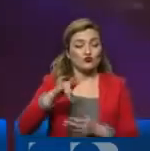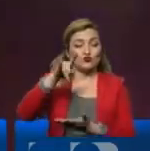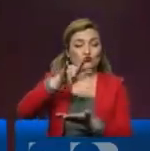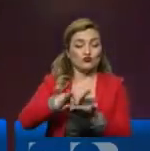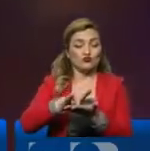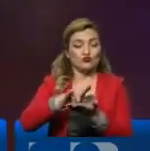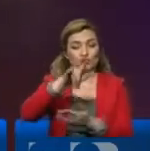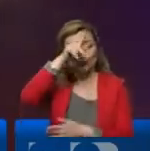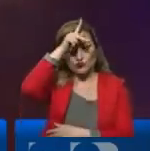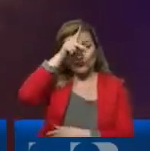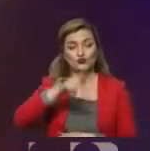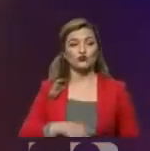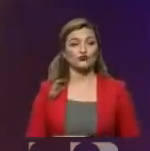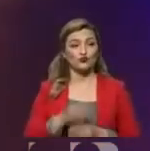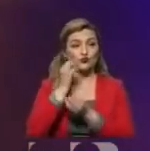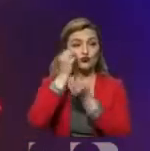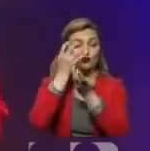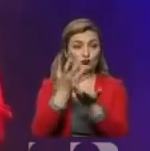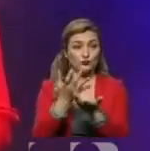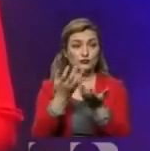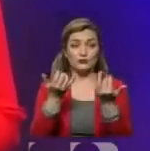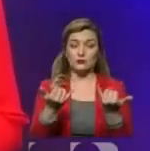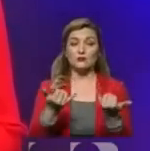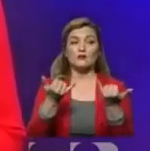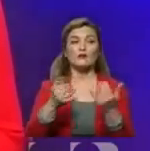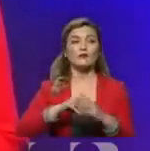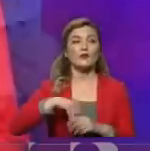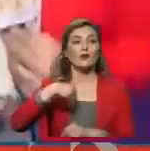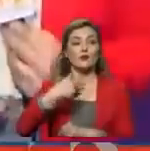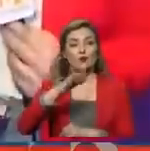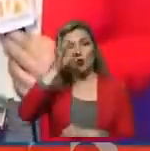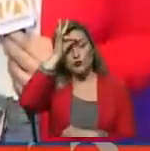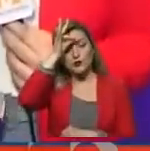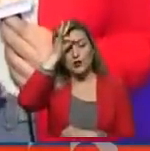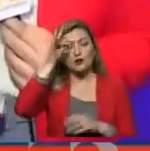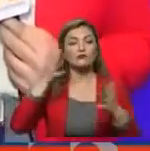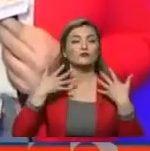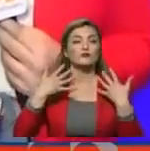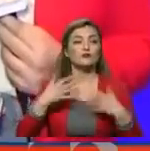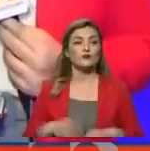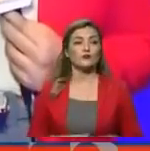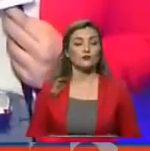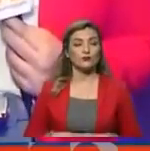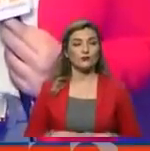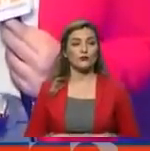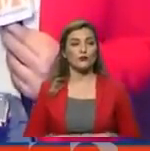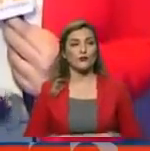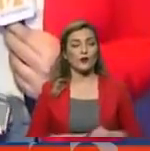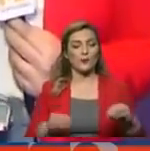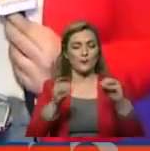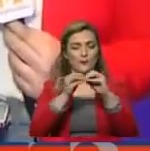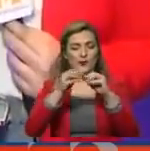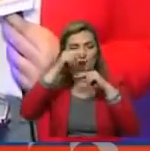en Zarumilla, Perú. Es lo que les puedo informar desde acá, los exteriores del Hospital Guayaquil. Adelante, Diana, con más